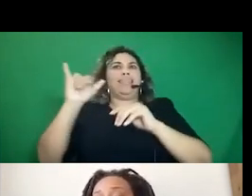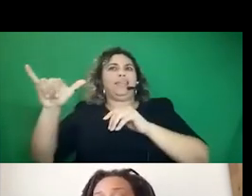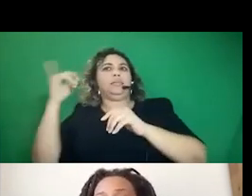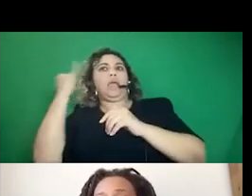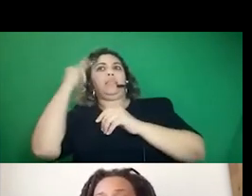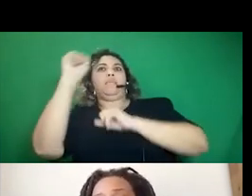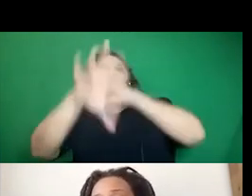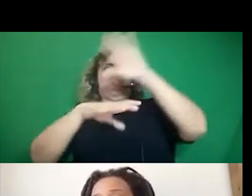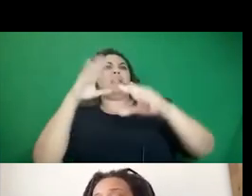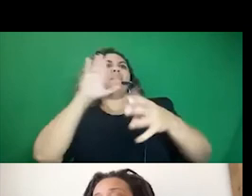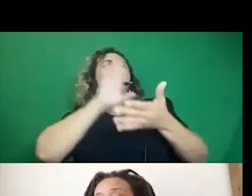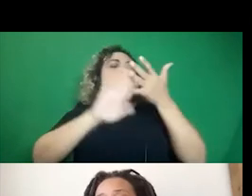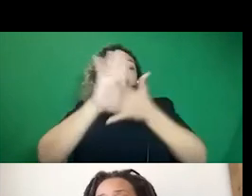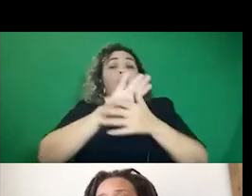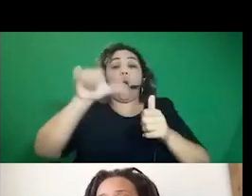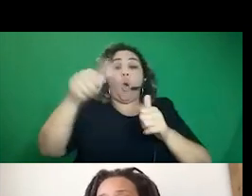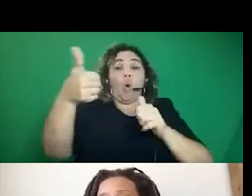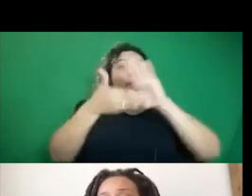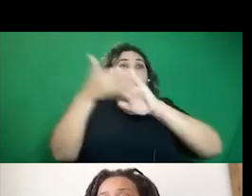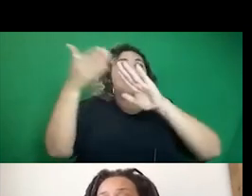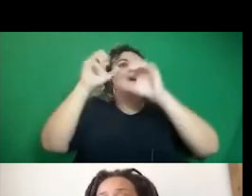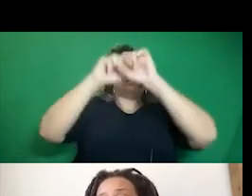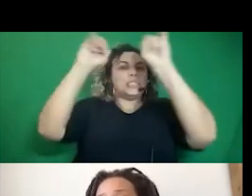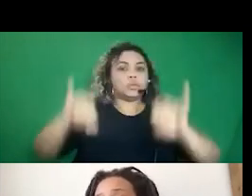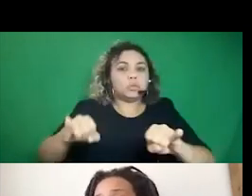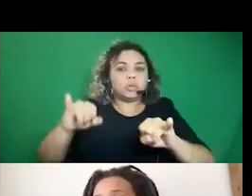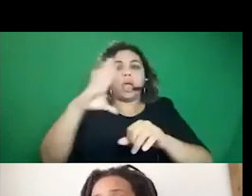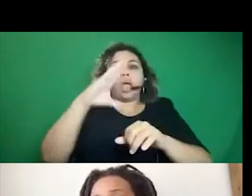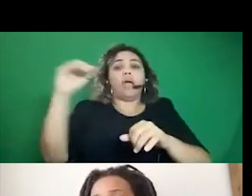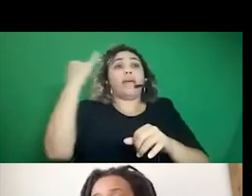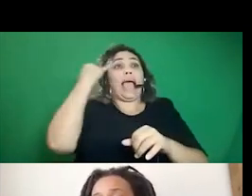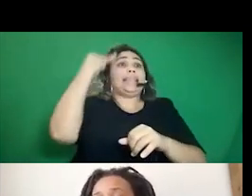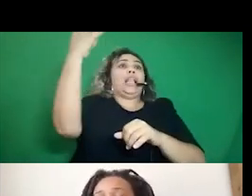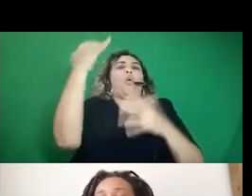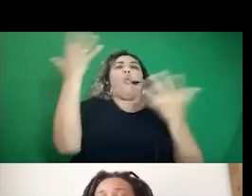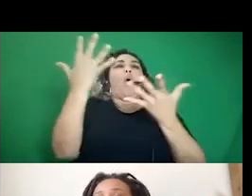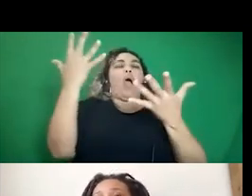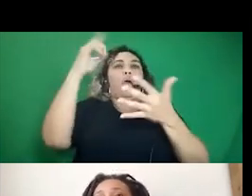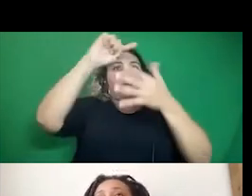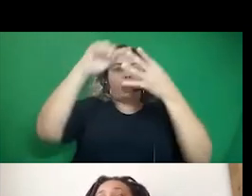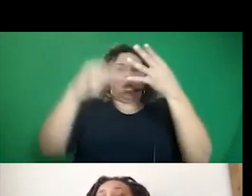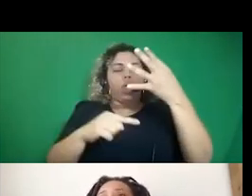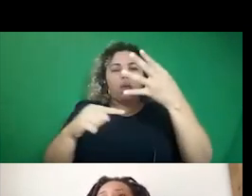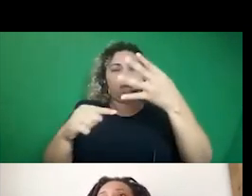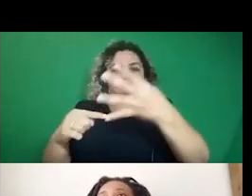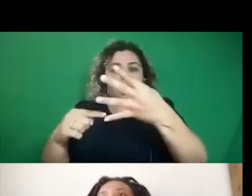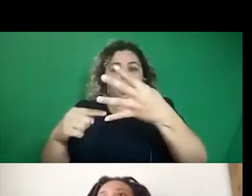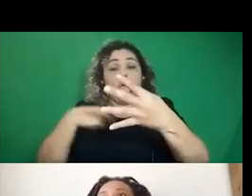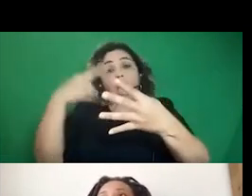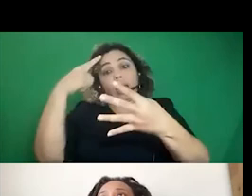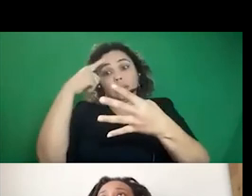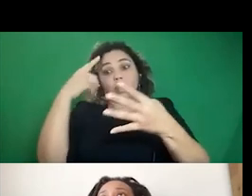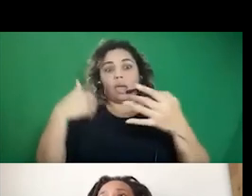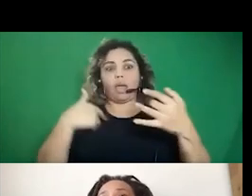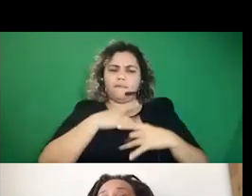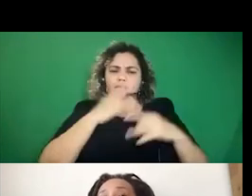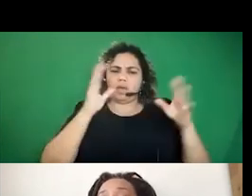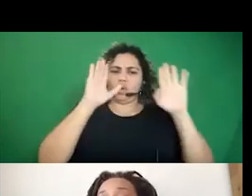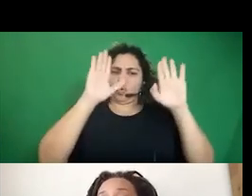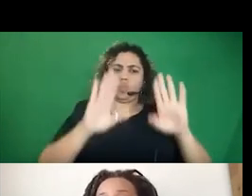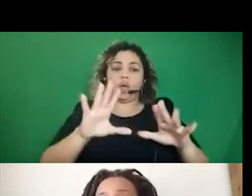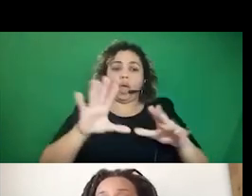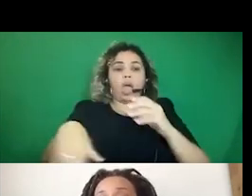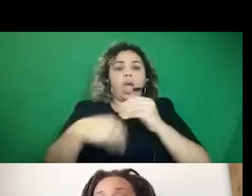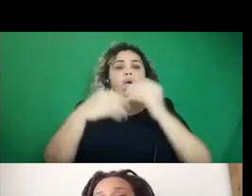quién es impactado por medio esto operacional e institucional y ideológico y